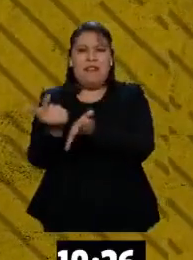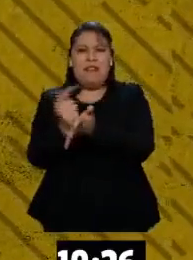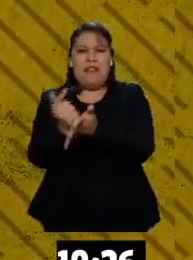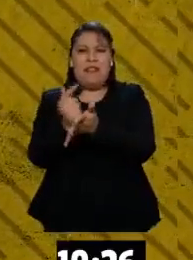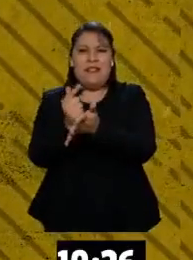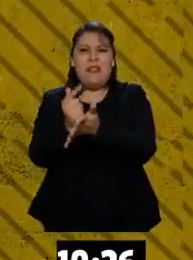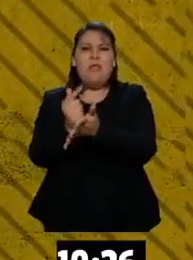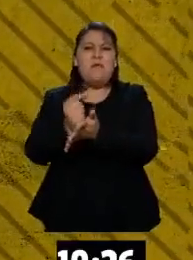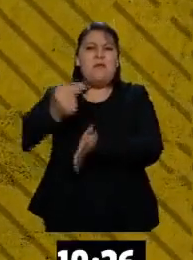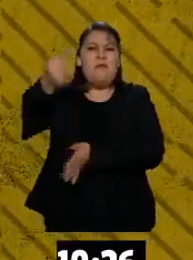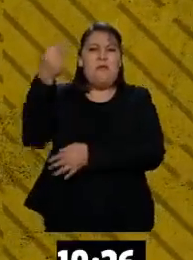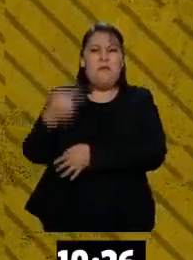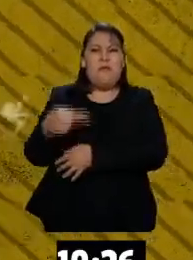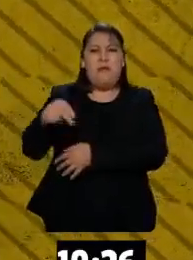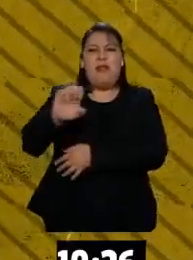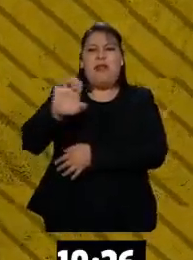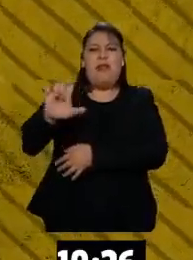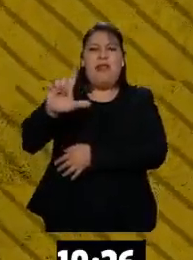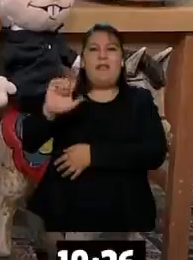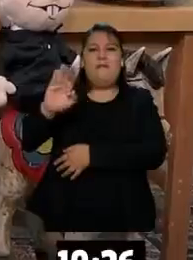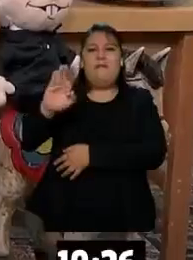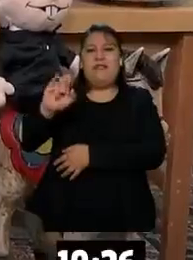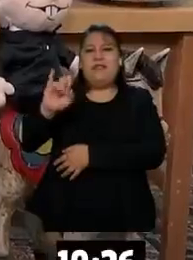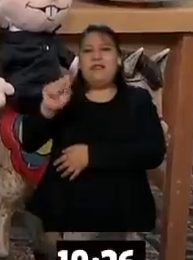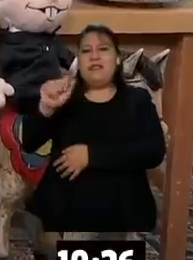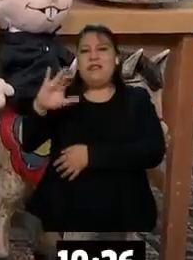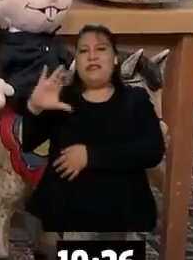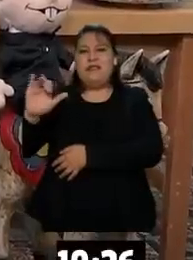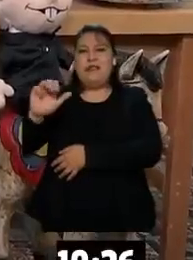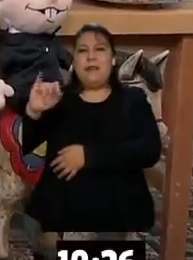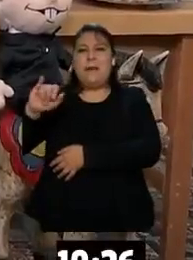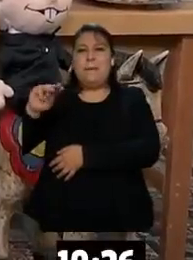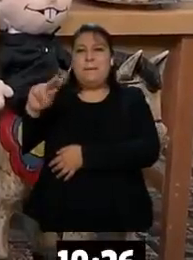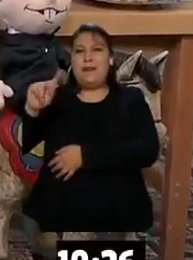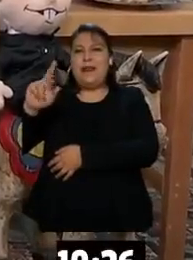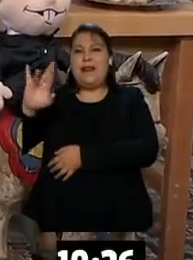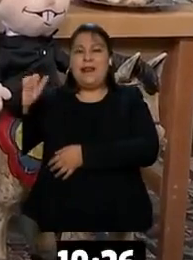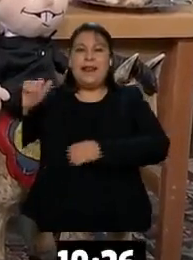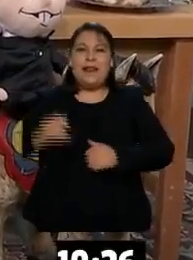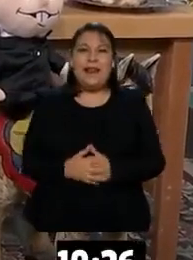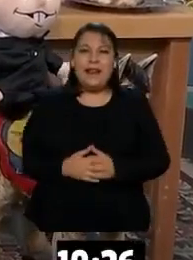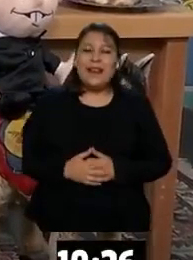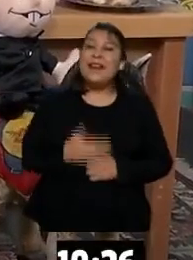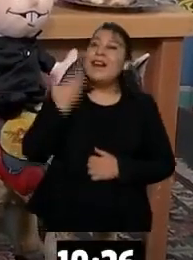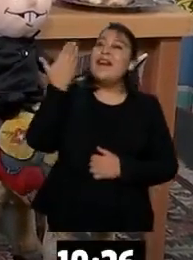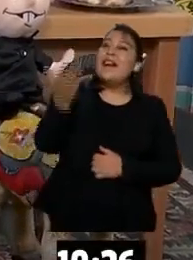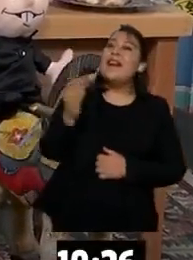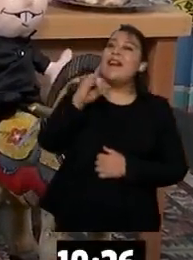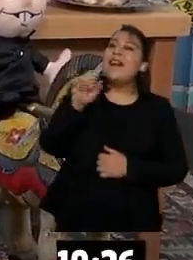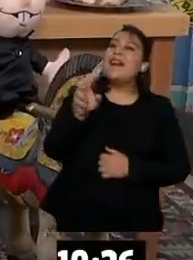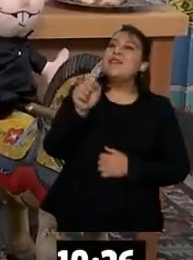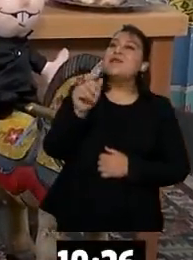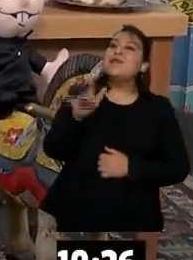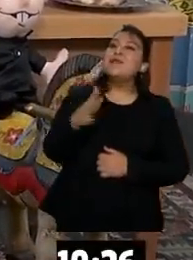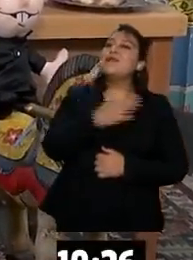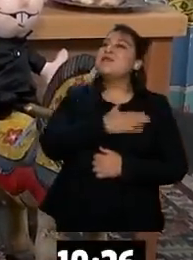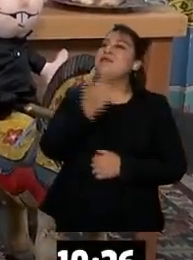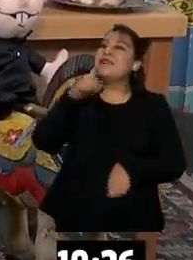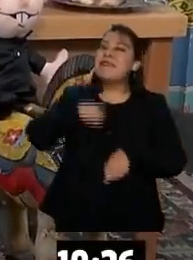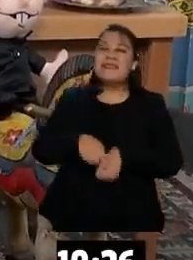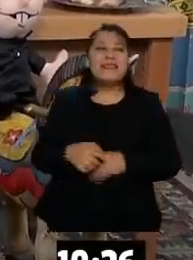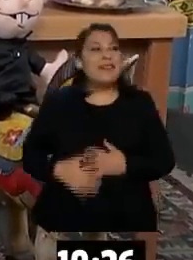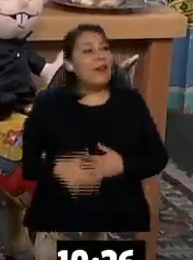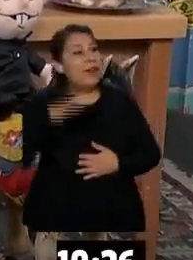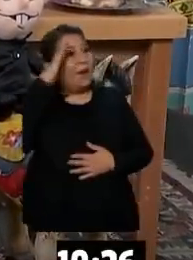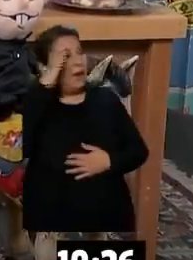Fiscal Imperial. ¡Tómala! ¡Jesús Lemus! Jesús, ¿cómo estás? Muy buenos días. ¿Qué tal? Buenos días, Fernanda. Buenos